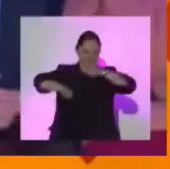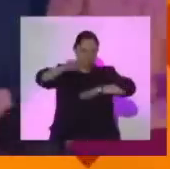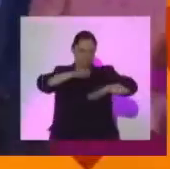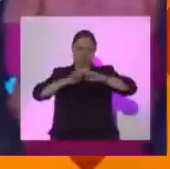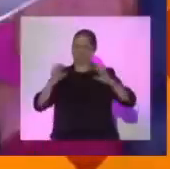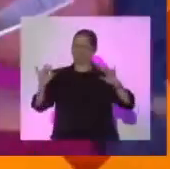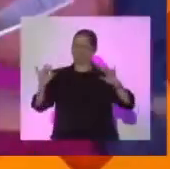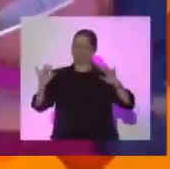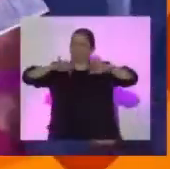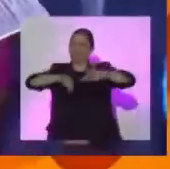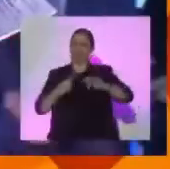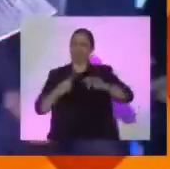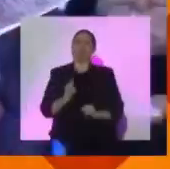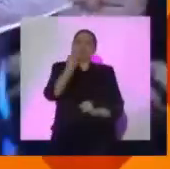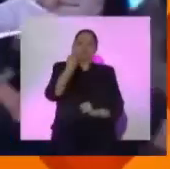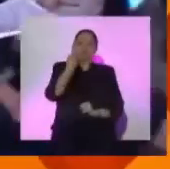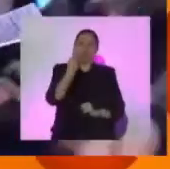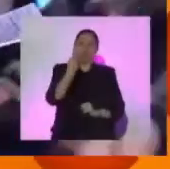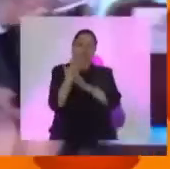oreol es impresentables